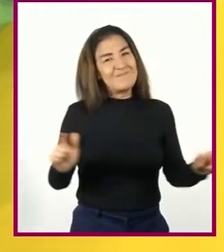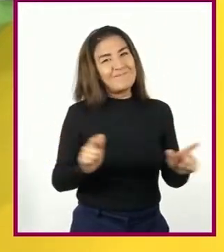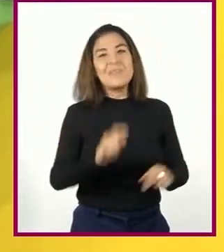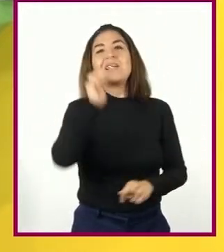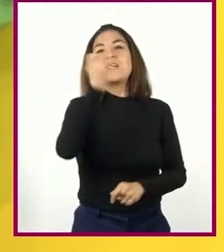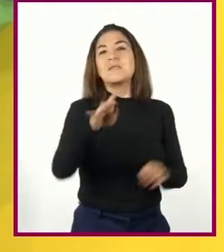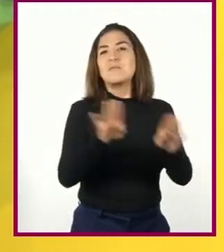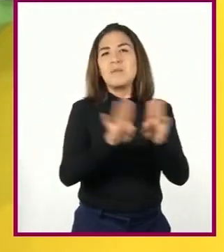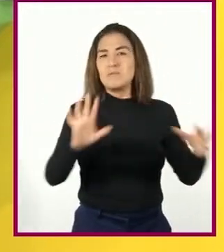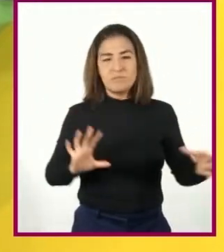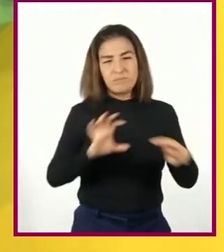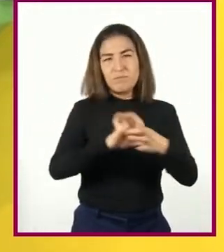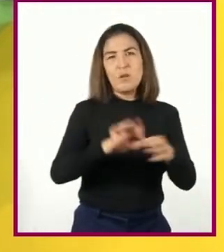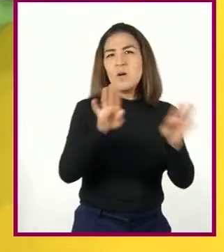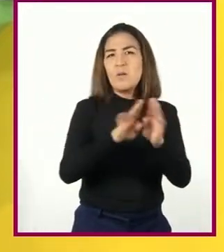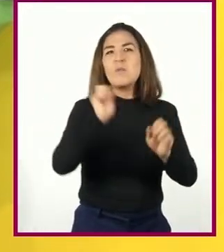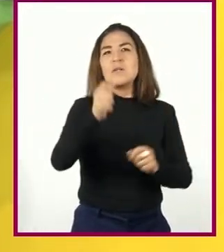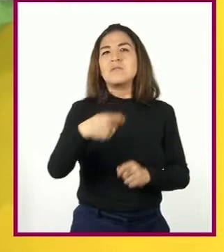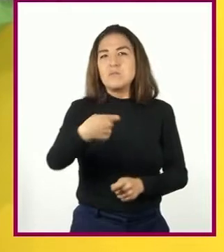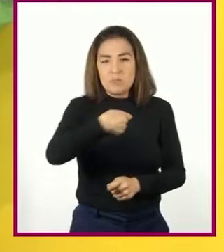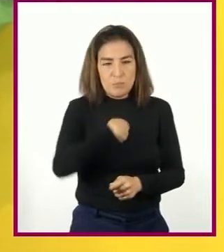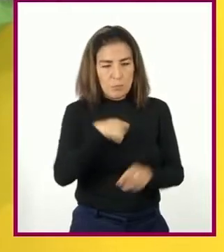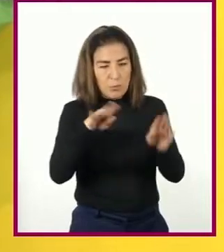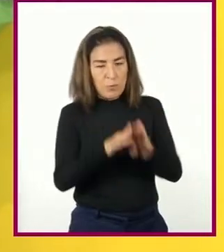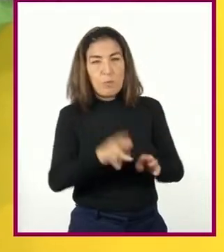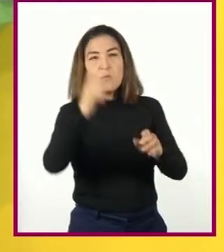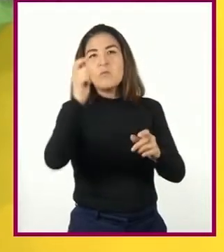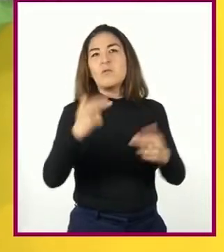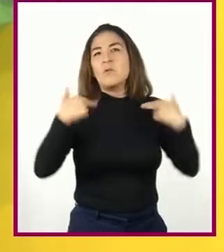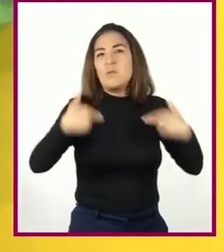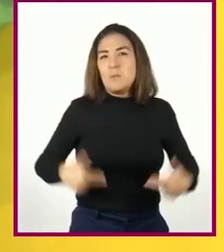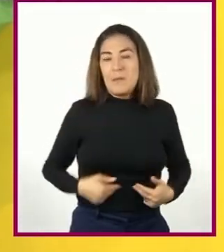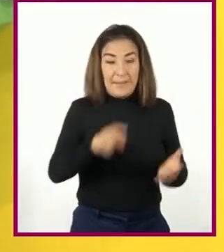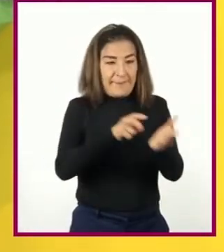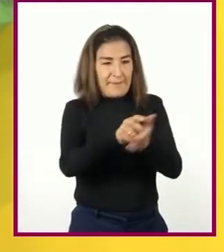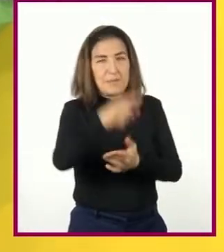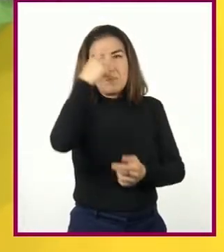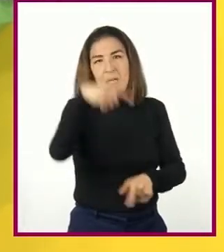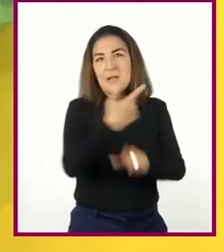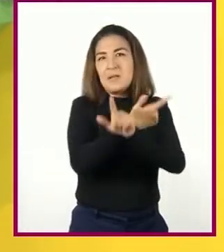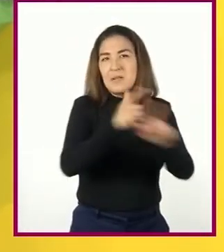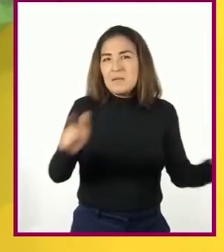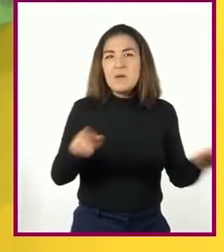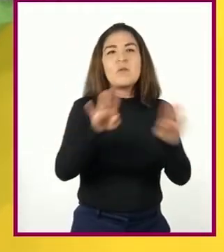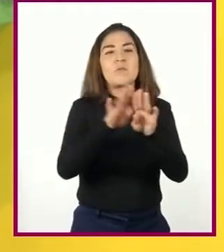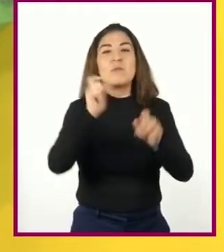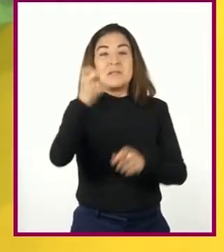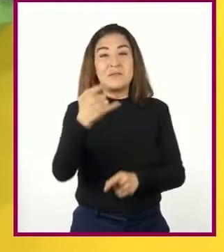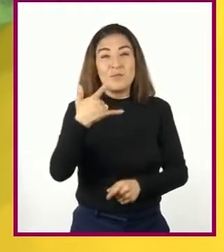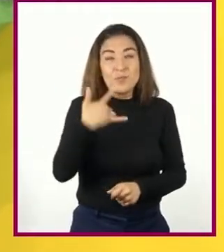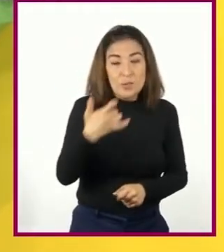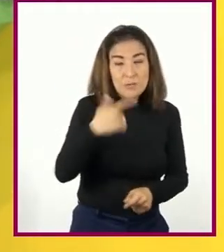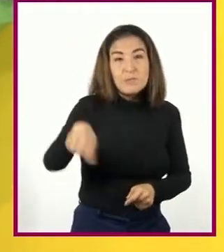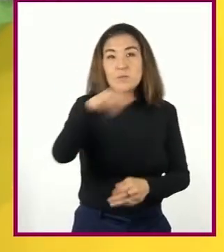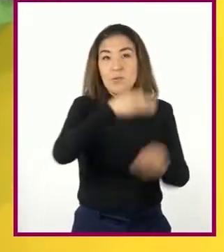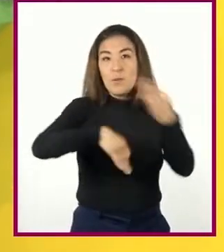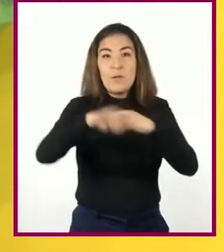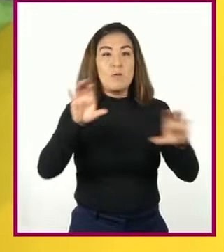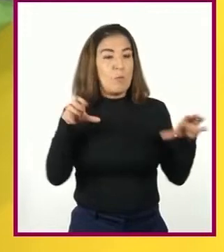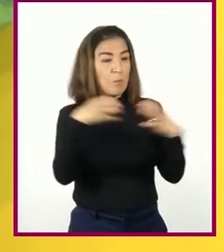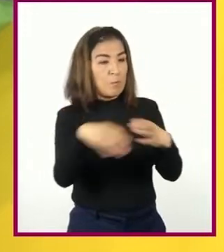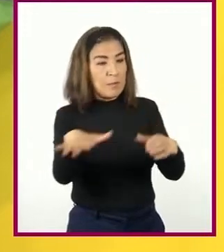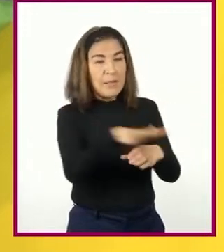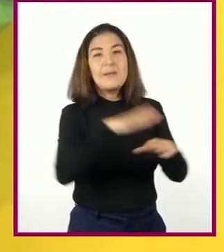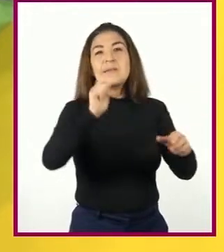eso no concuerda con la dignidad humana y el derecho a la libertad, pues la fuerza de la comunidad y el trabajo cooperativo es